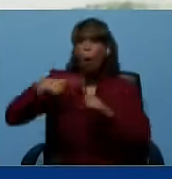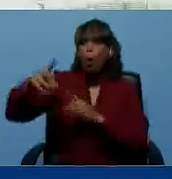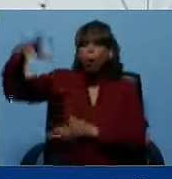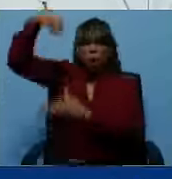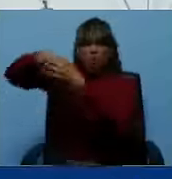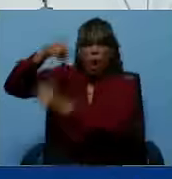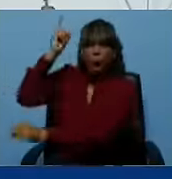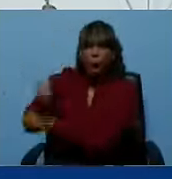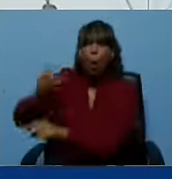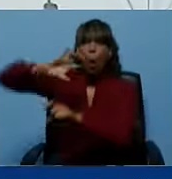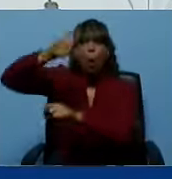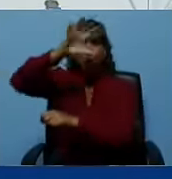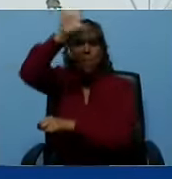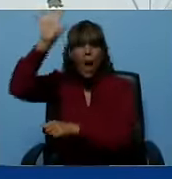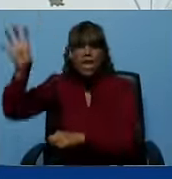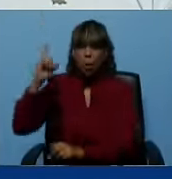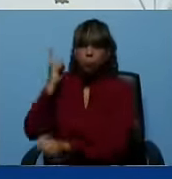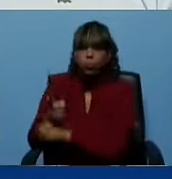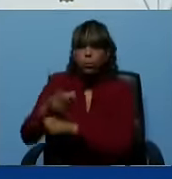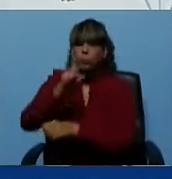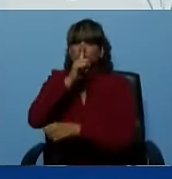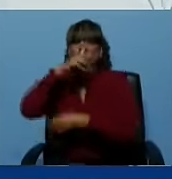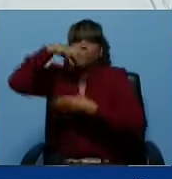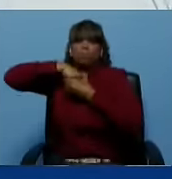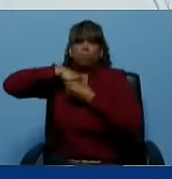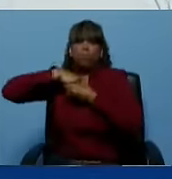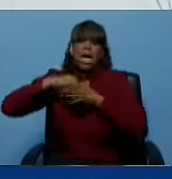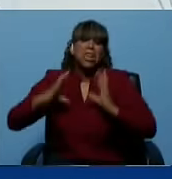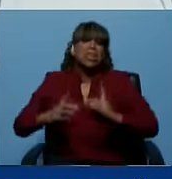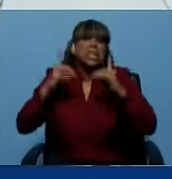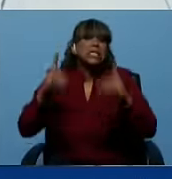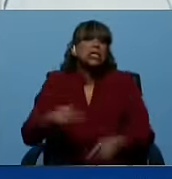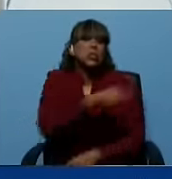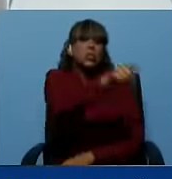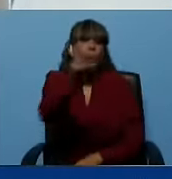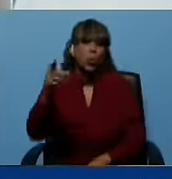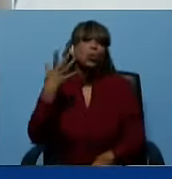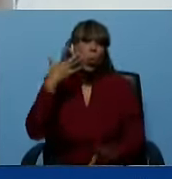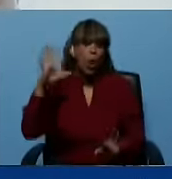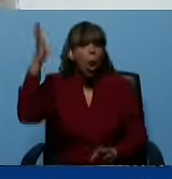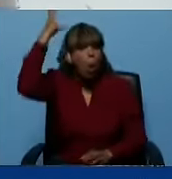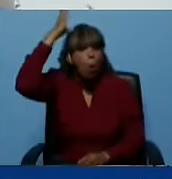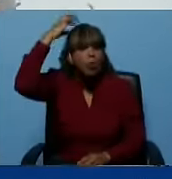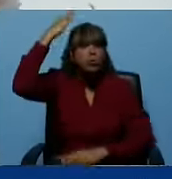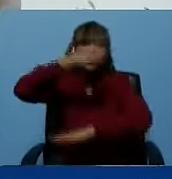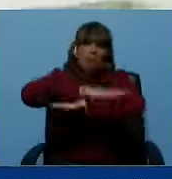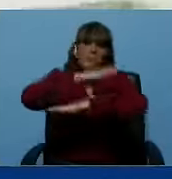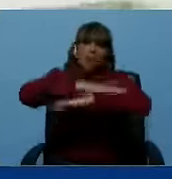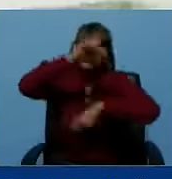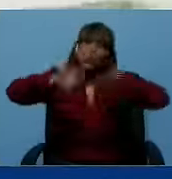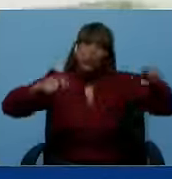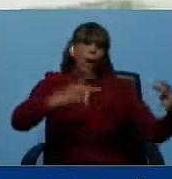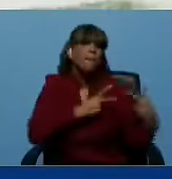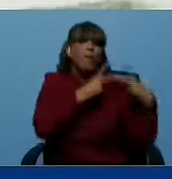fue obligatoria. Y cada quien guardaba la cuarentena si quería. Yo creo en la conciencia y la voluntad de la